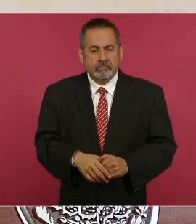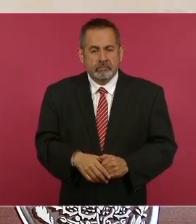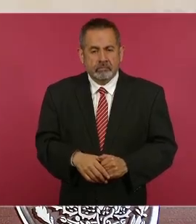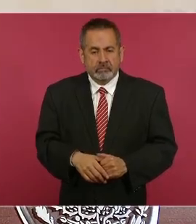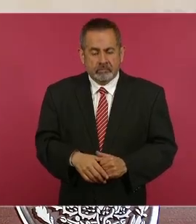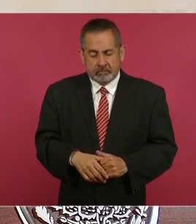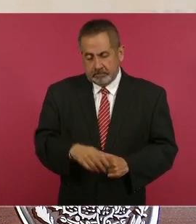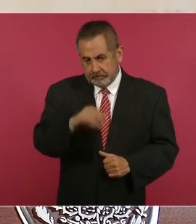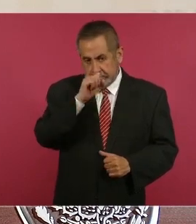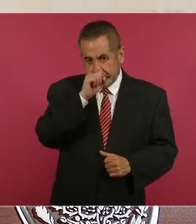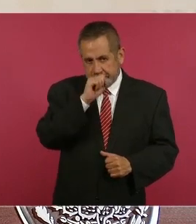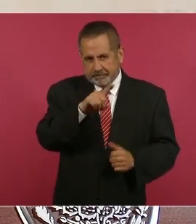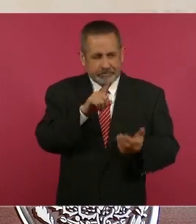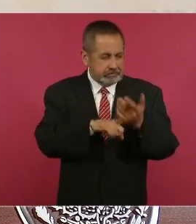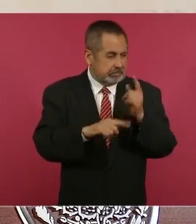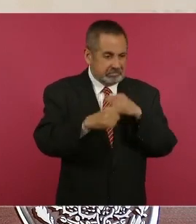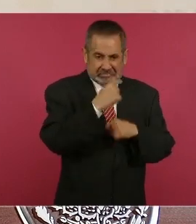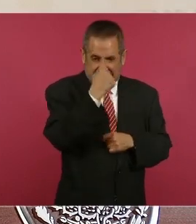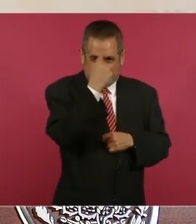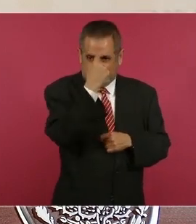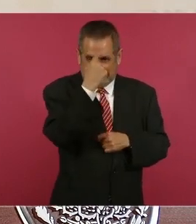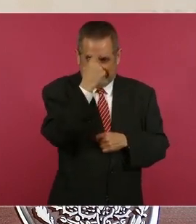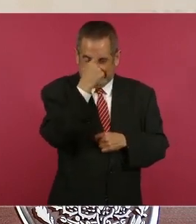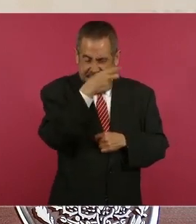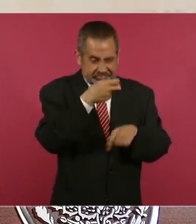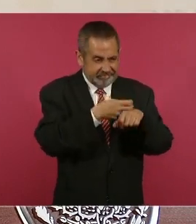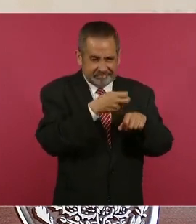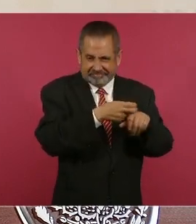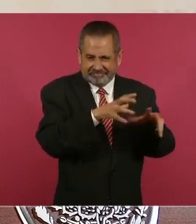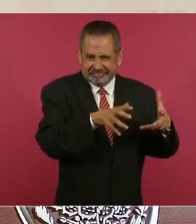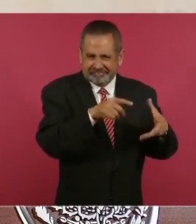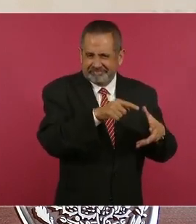porque es parte de la enajenación